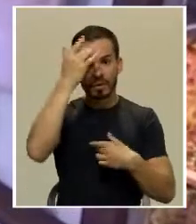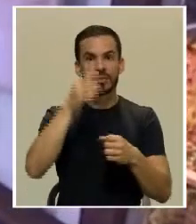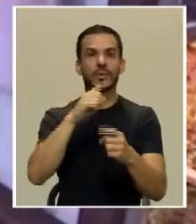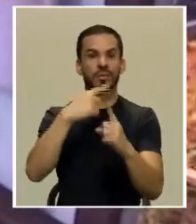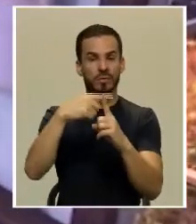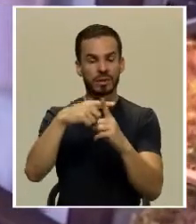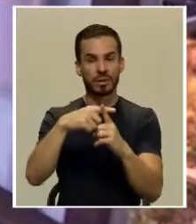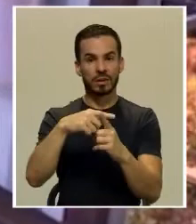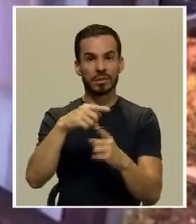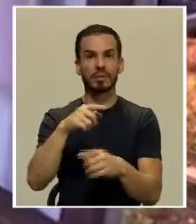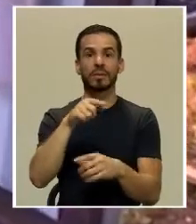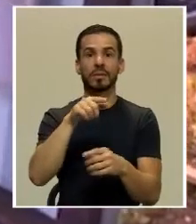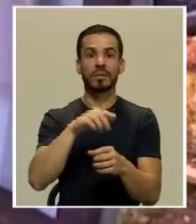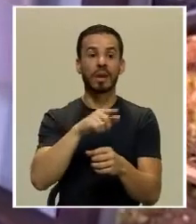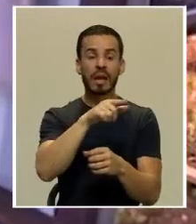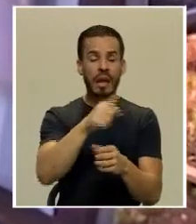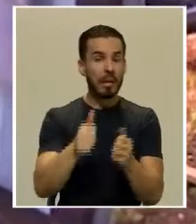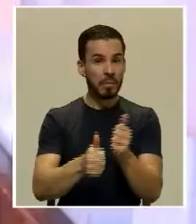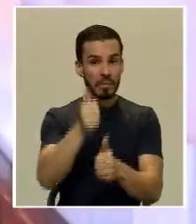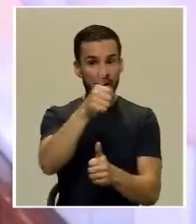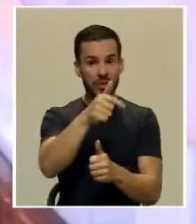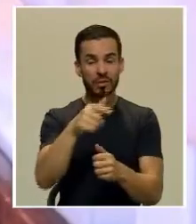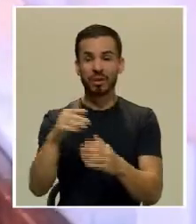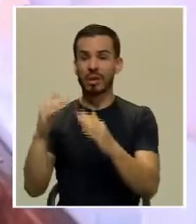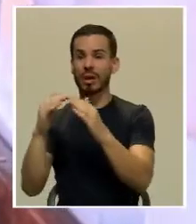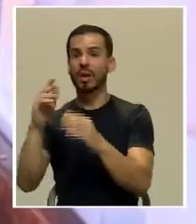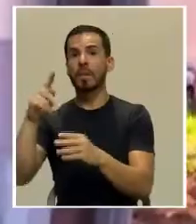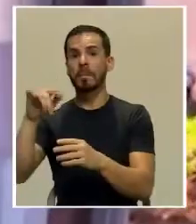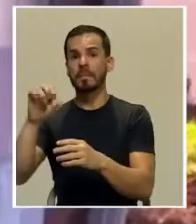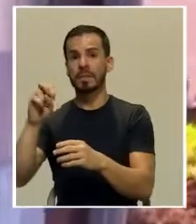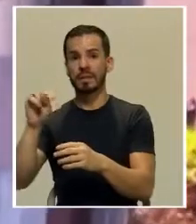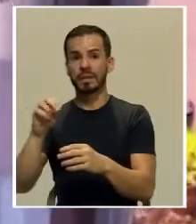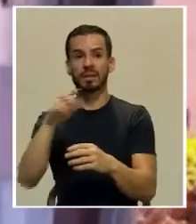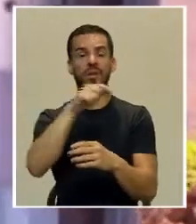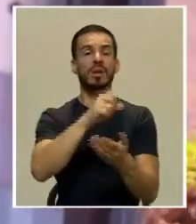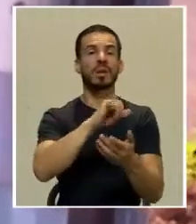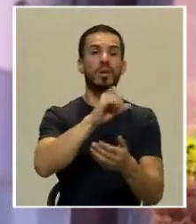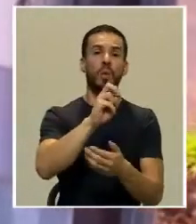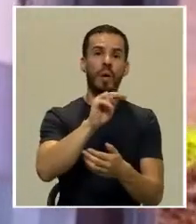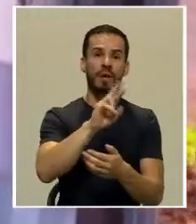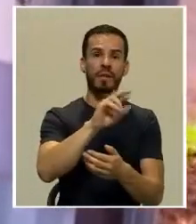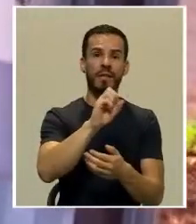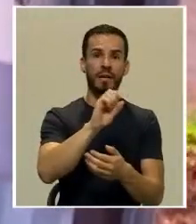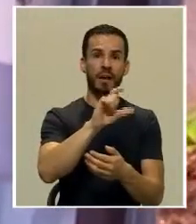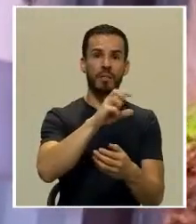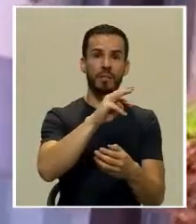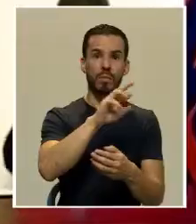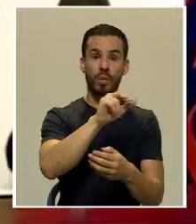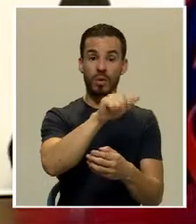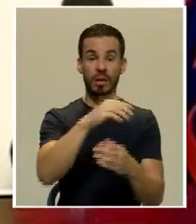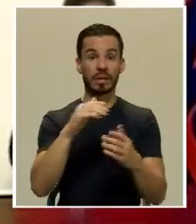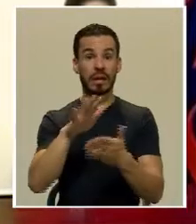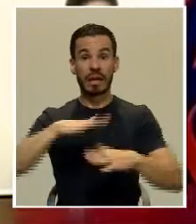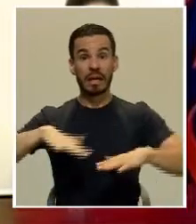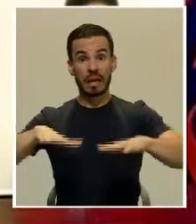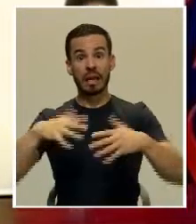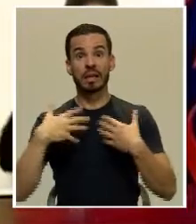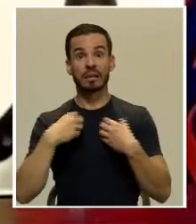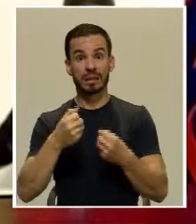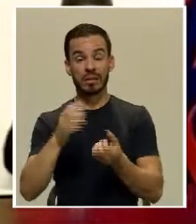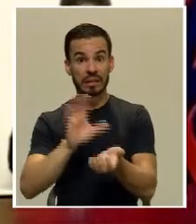COVID-19, ubicados en su mayoría en los precarios Los Pinos y Juan Rafael Mora. En el área de salud